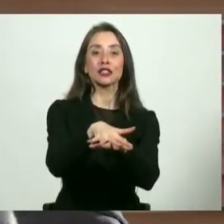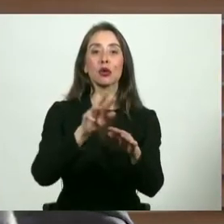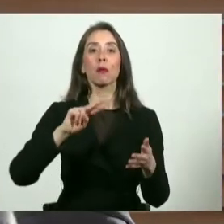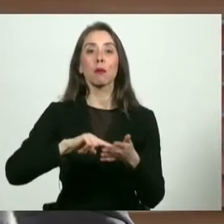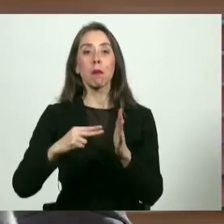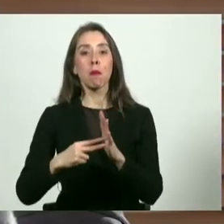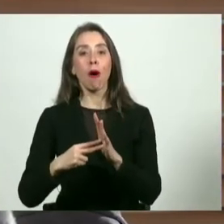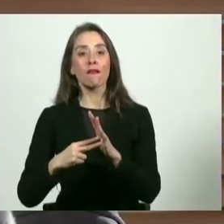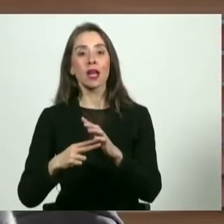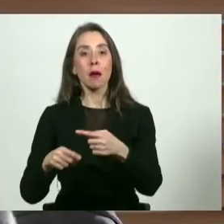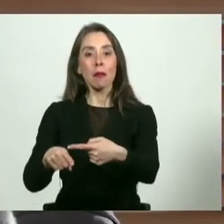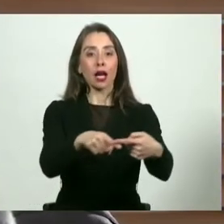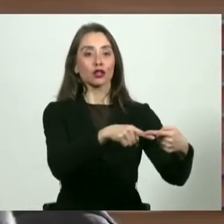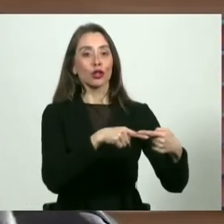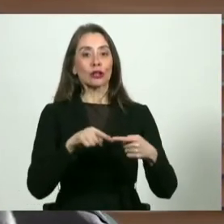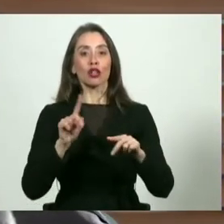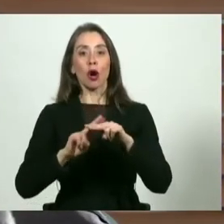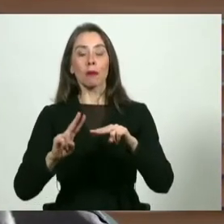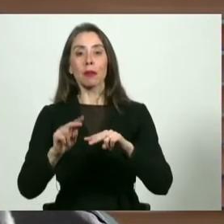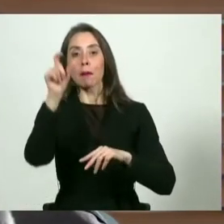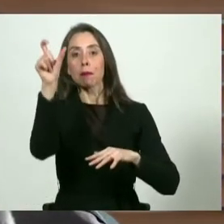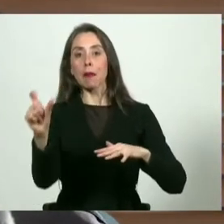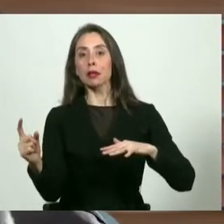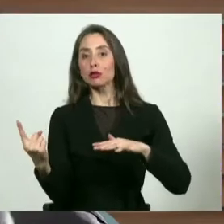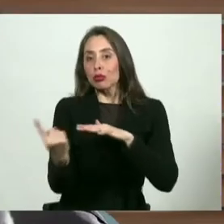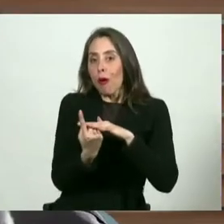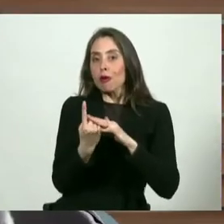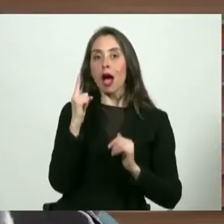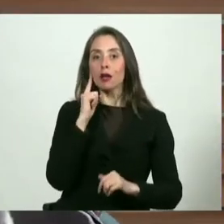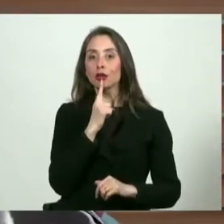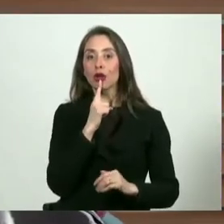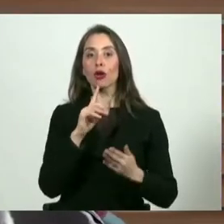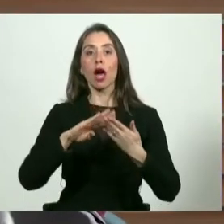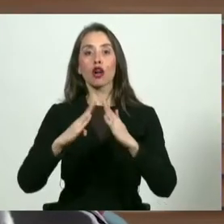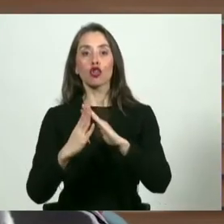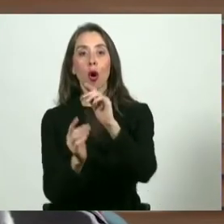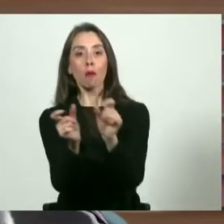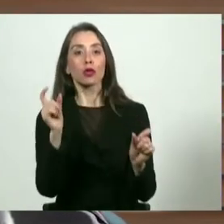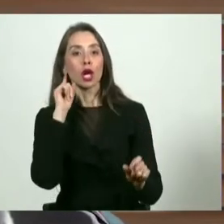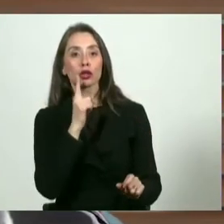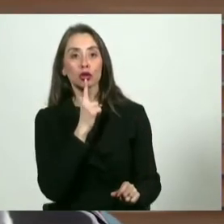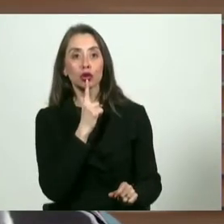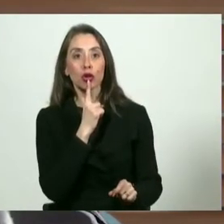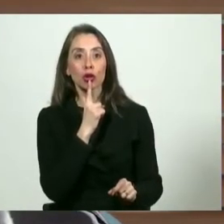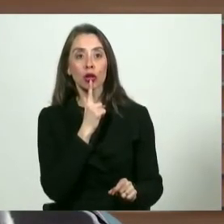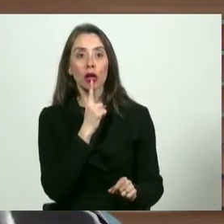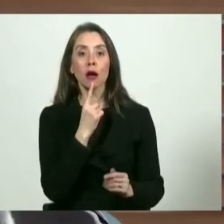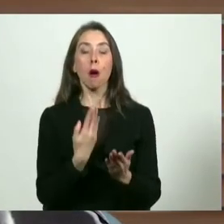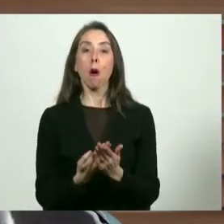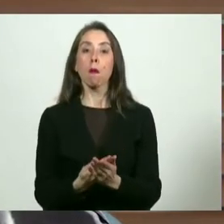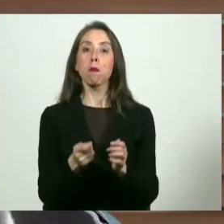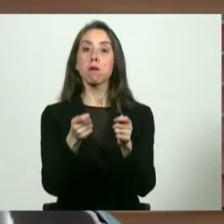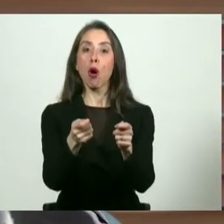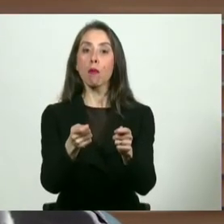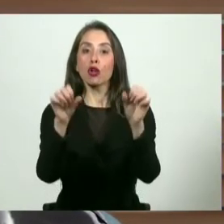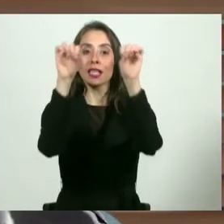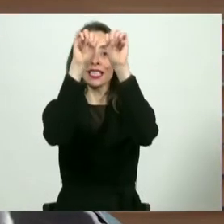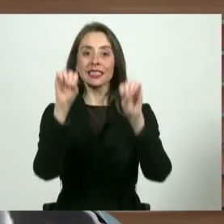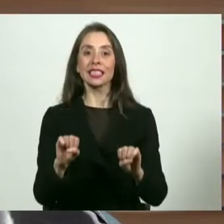va a normar ese sistema? Bueno, muchas gracias. Ahora, me permite una para el otro diputado, por